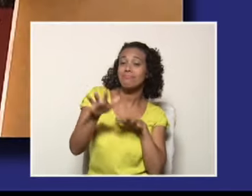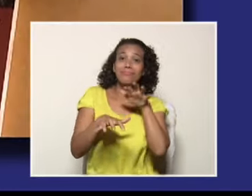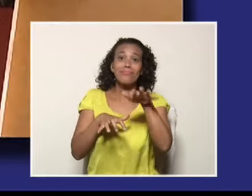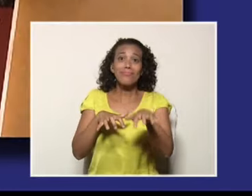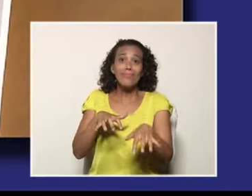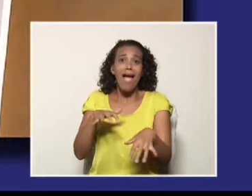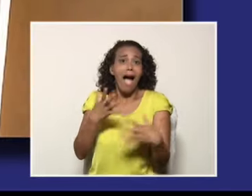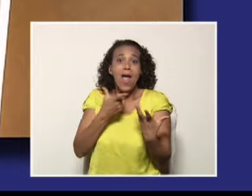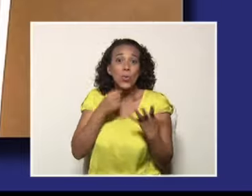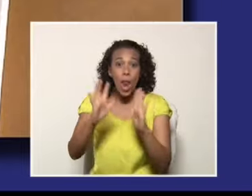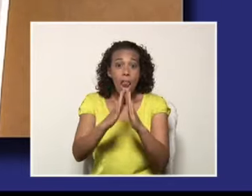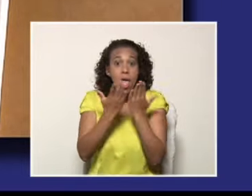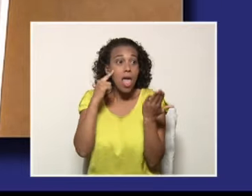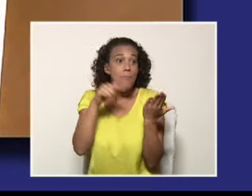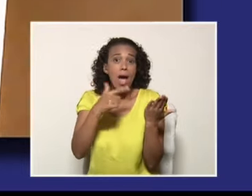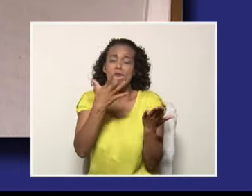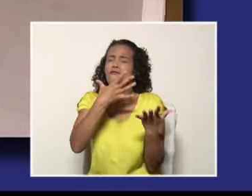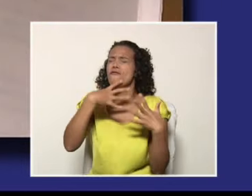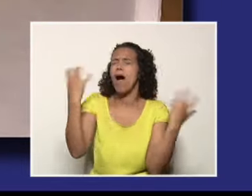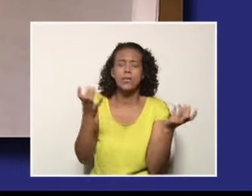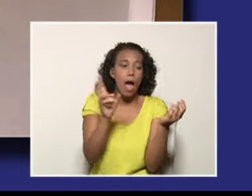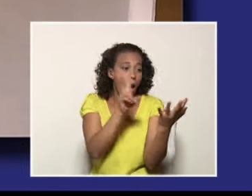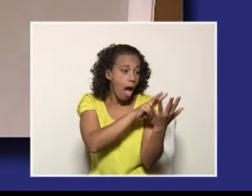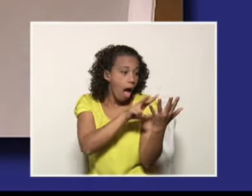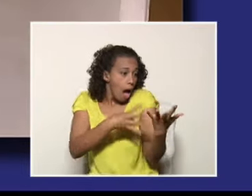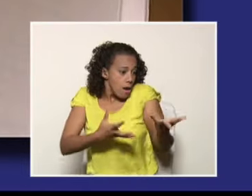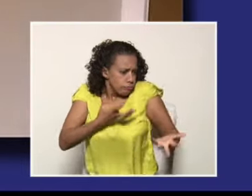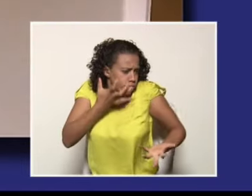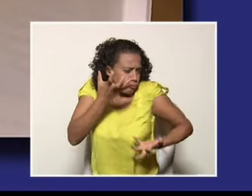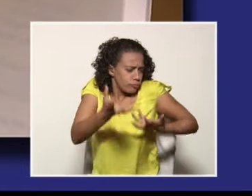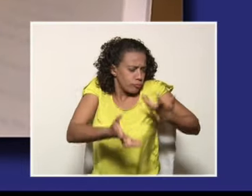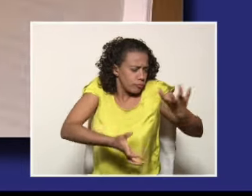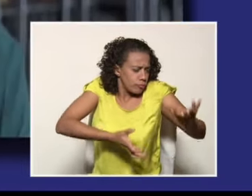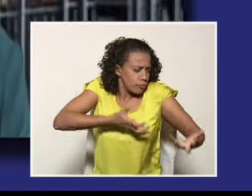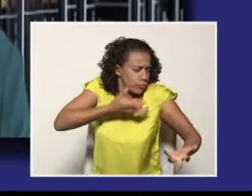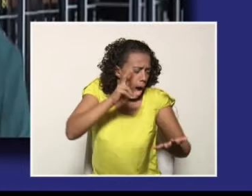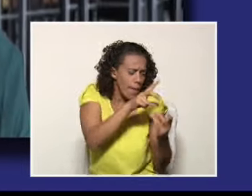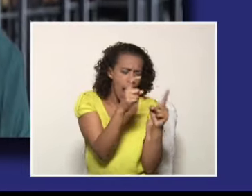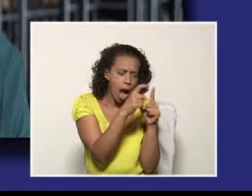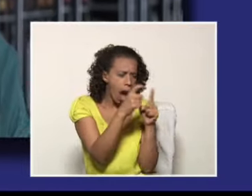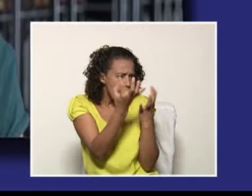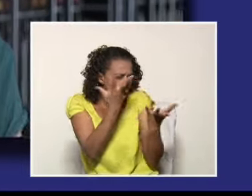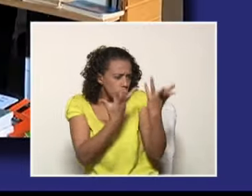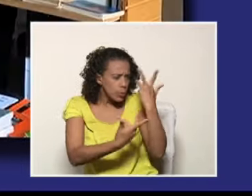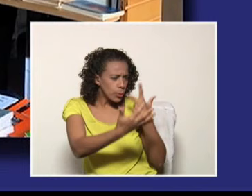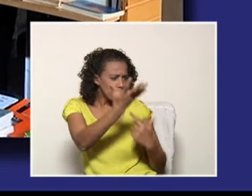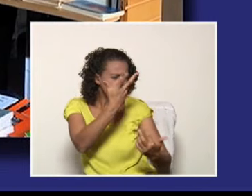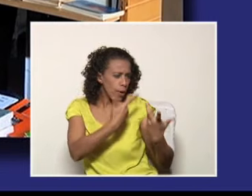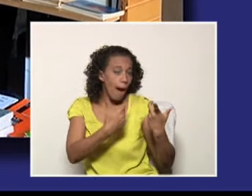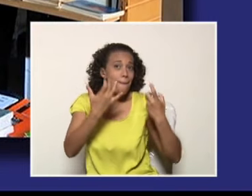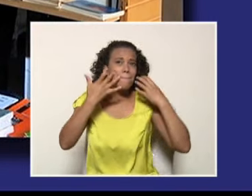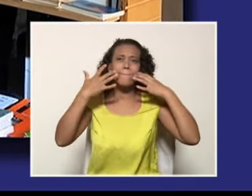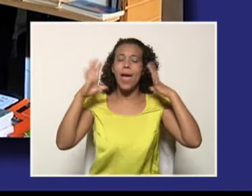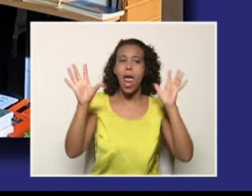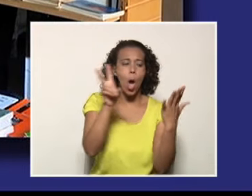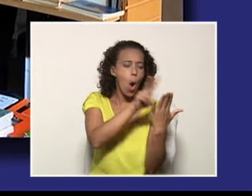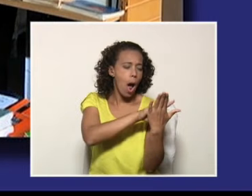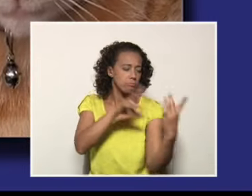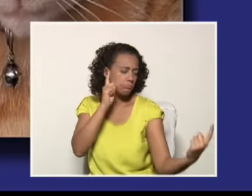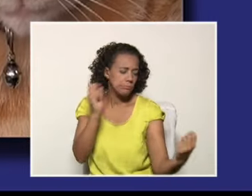Al abrir un libro de ella, se enciende como un yesquero, y al cerrarlo, se apaga, pero queda